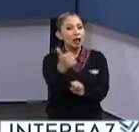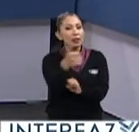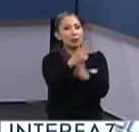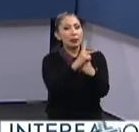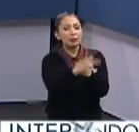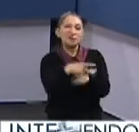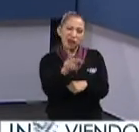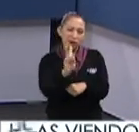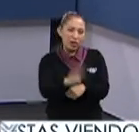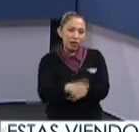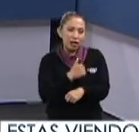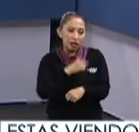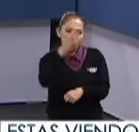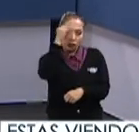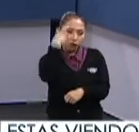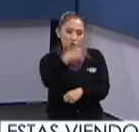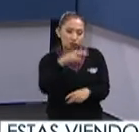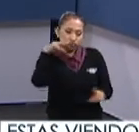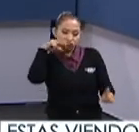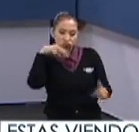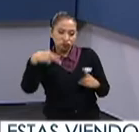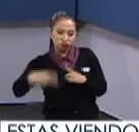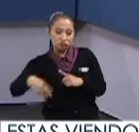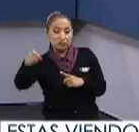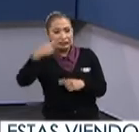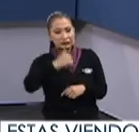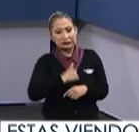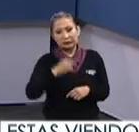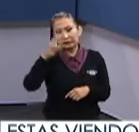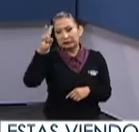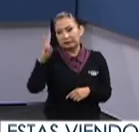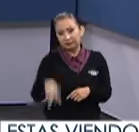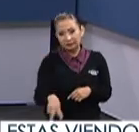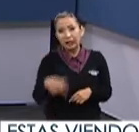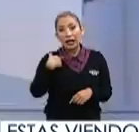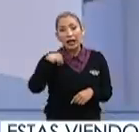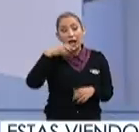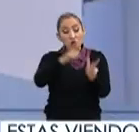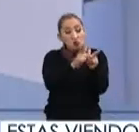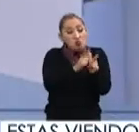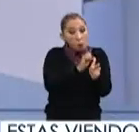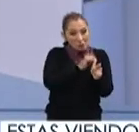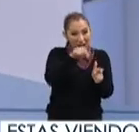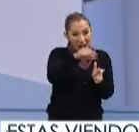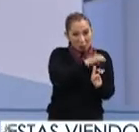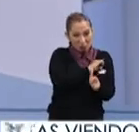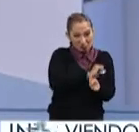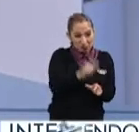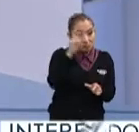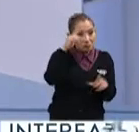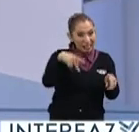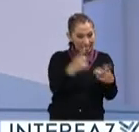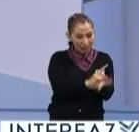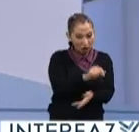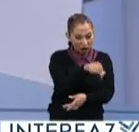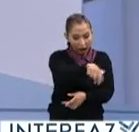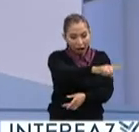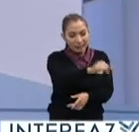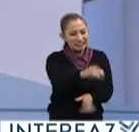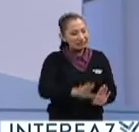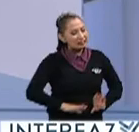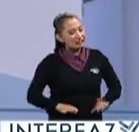país. Desafortunadamente, y coincido con tu observación, desafortunadamente el crimen organizado probablemente sea una de